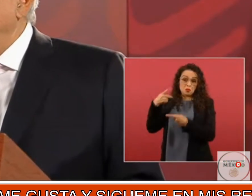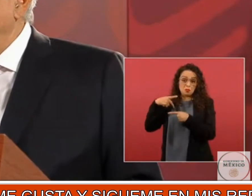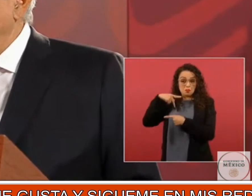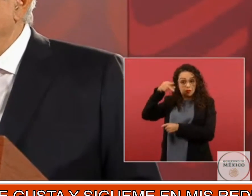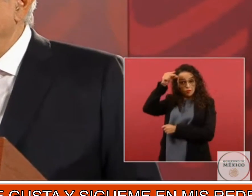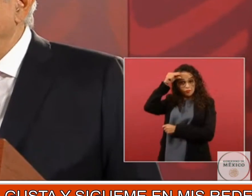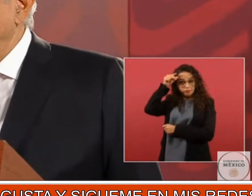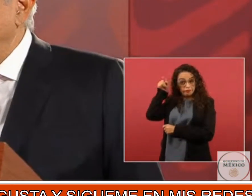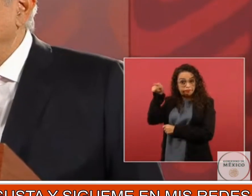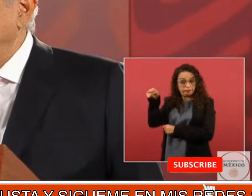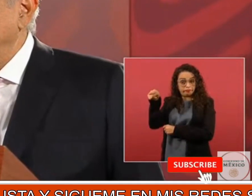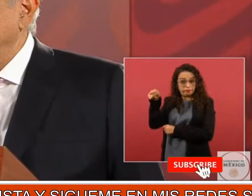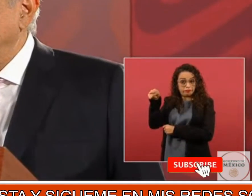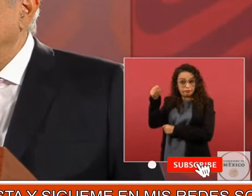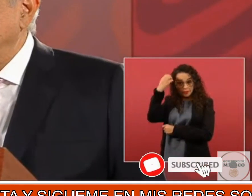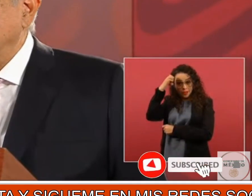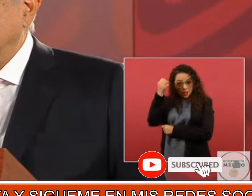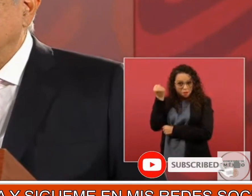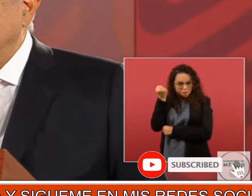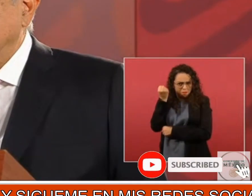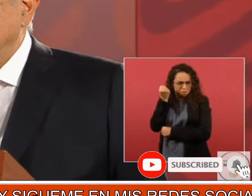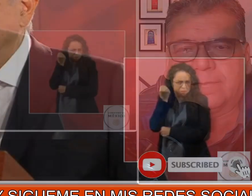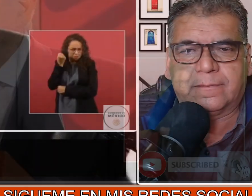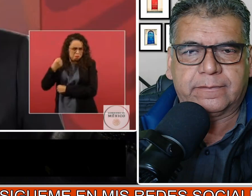los expertos.